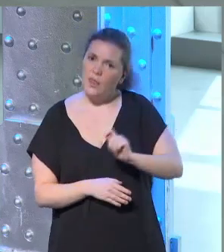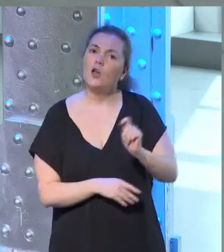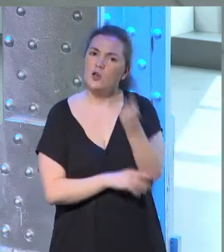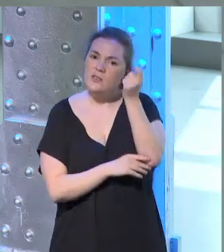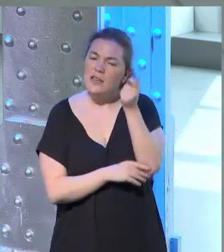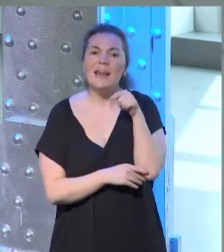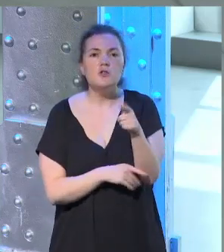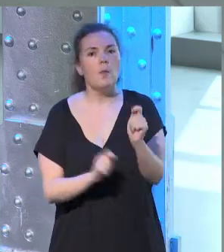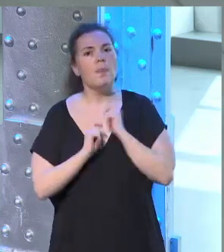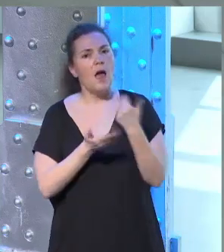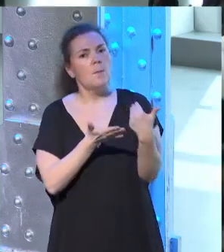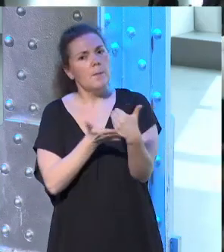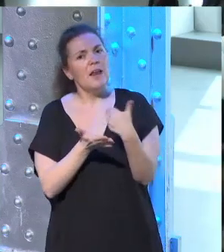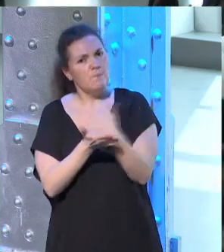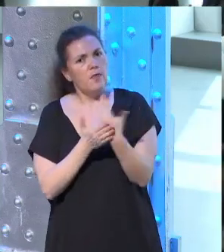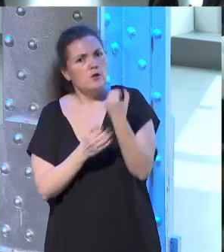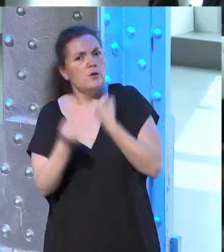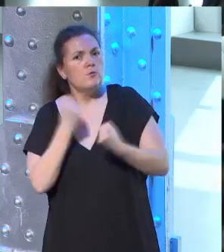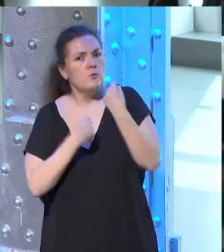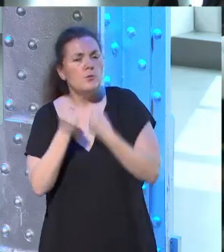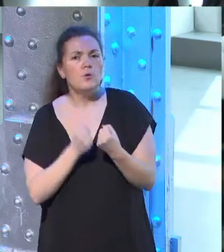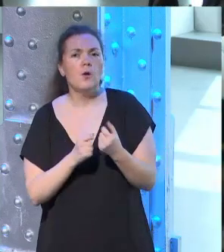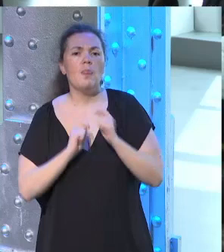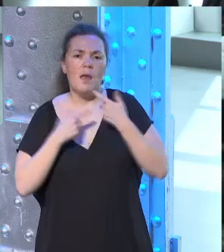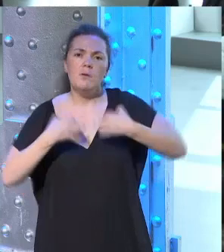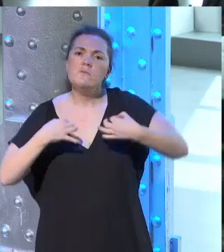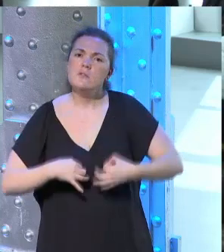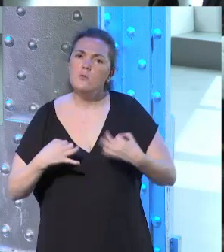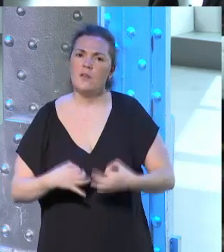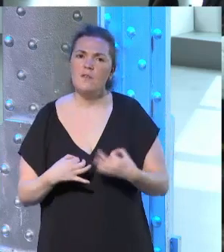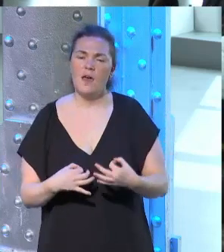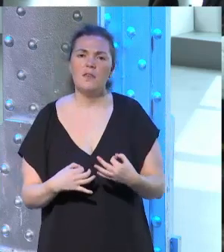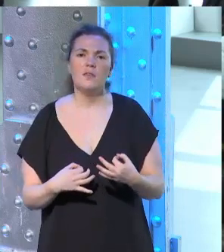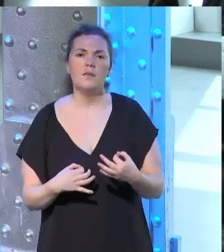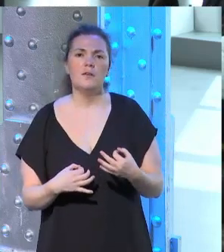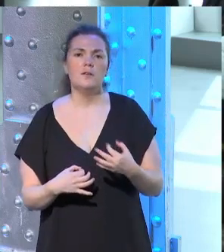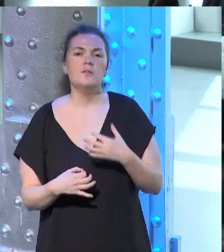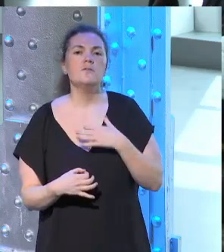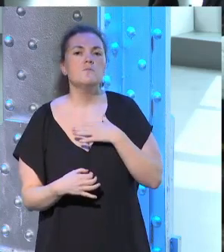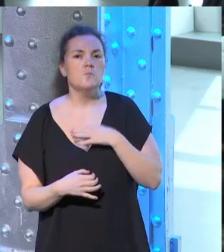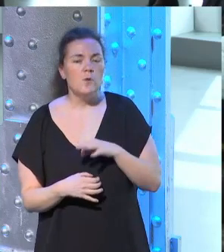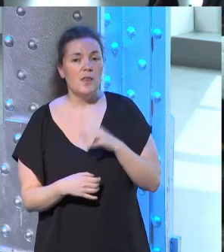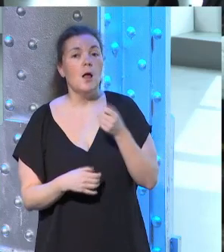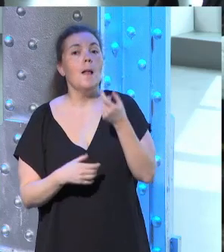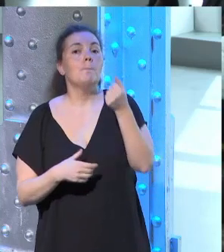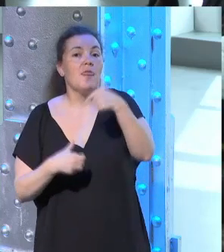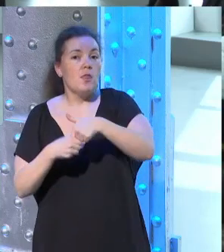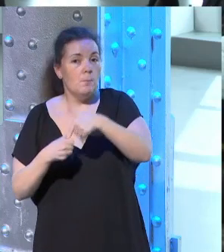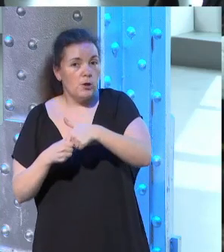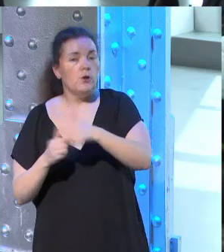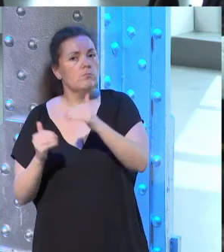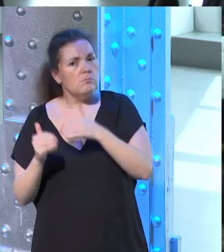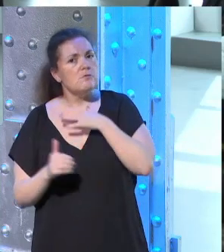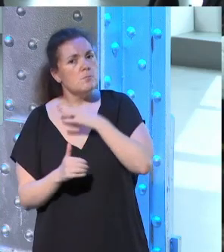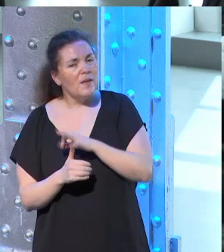y da muchos beneficios en términos económicos, en términos de seguridad de suministro, nos desacoplamos de los shocks de precios de petróleo, y